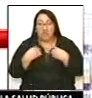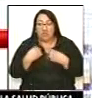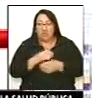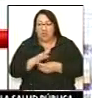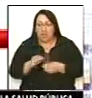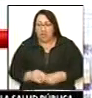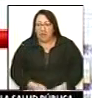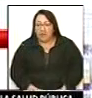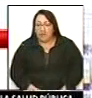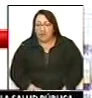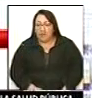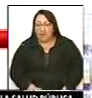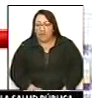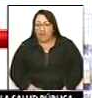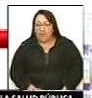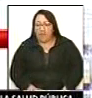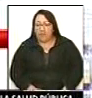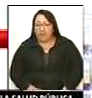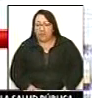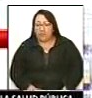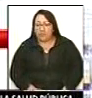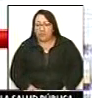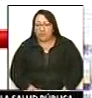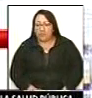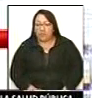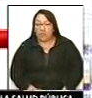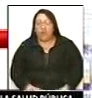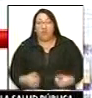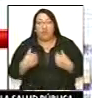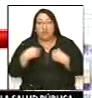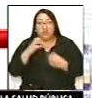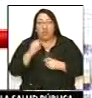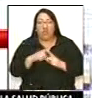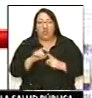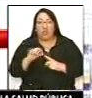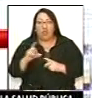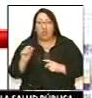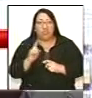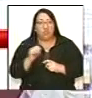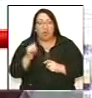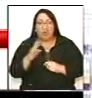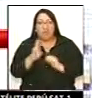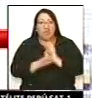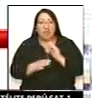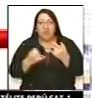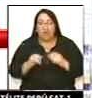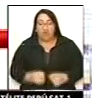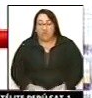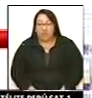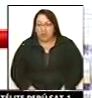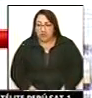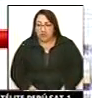o oficinas contraloras de la justicia sin un mínimo de información